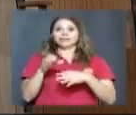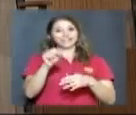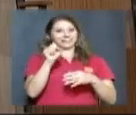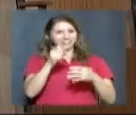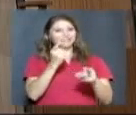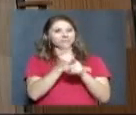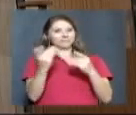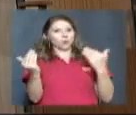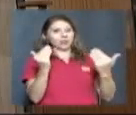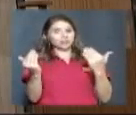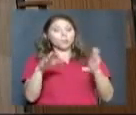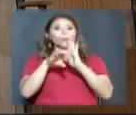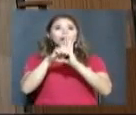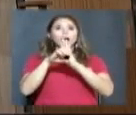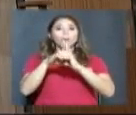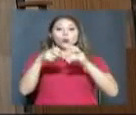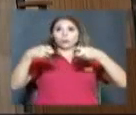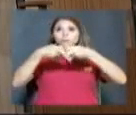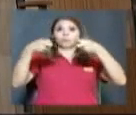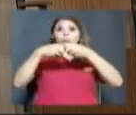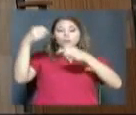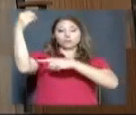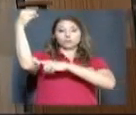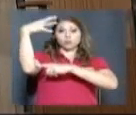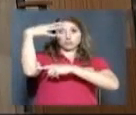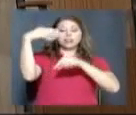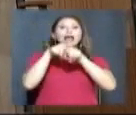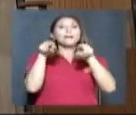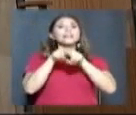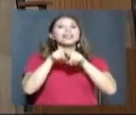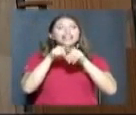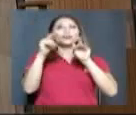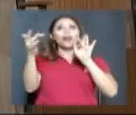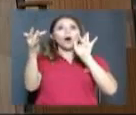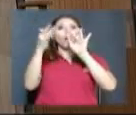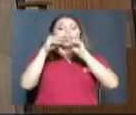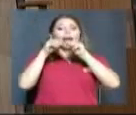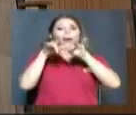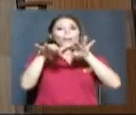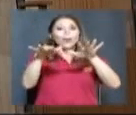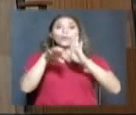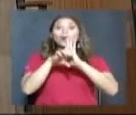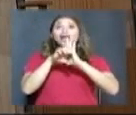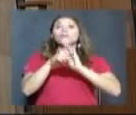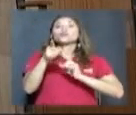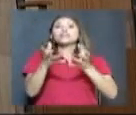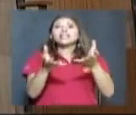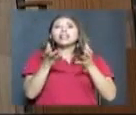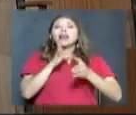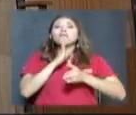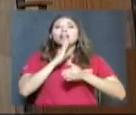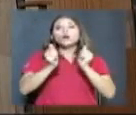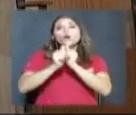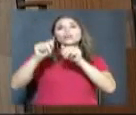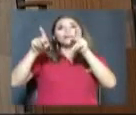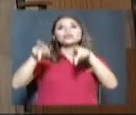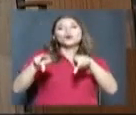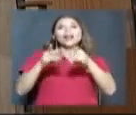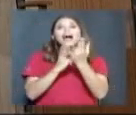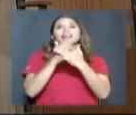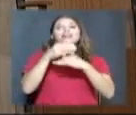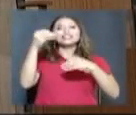onda electromagnética, igual que las que utilizamos para comunicarnos. Entonces, imagínese que usted quiere hablar con alguien a través de luz. Usted dice, bueno, usted habla con amarillo, este